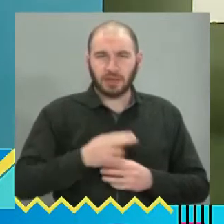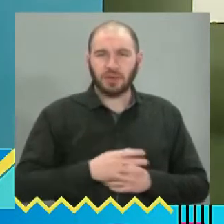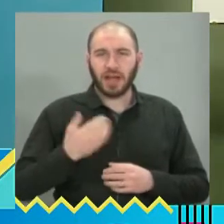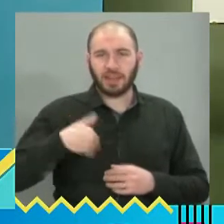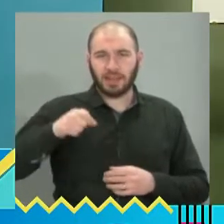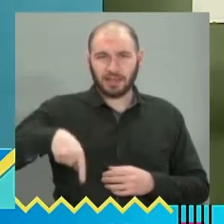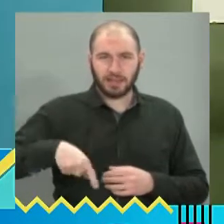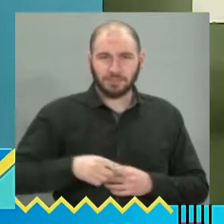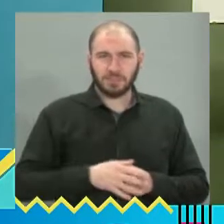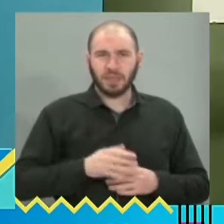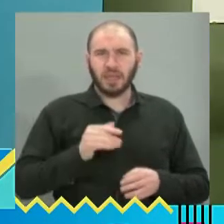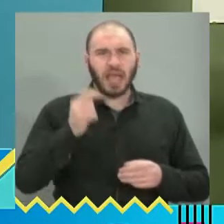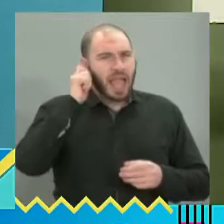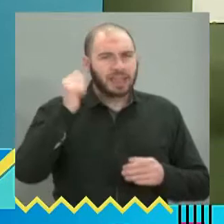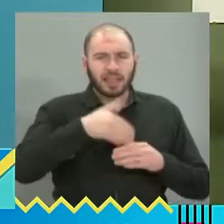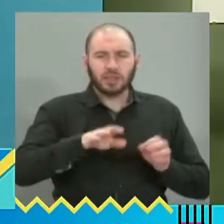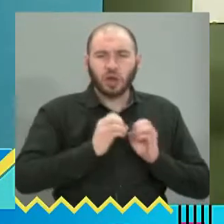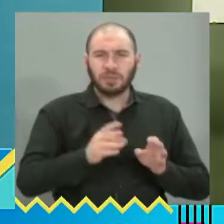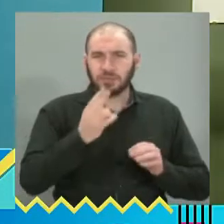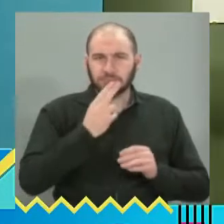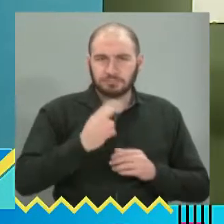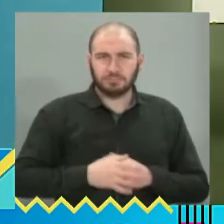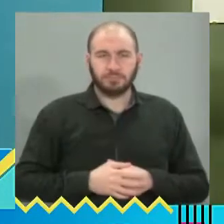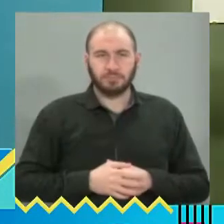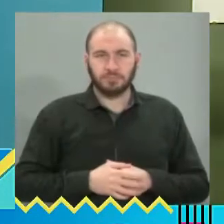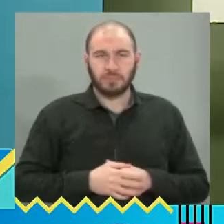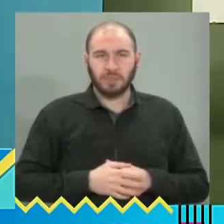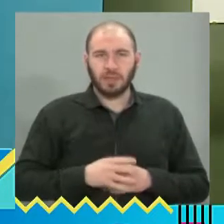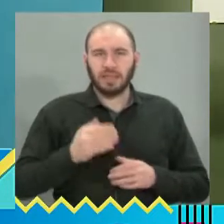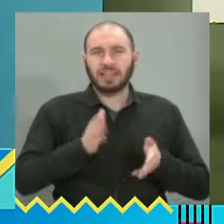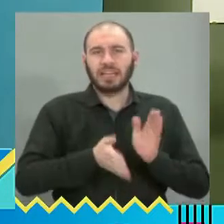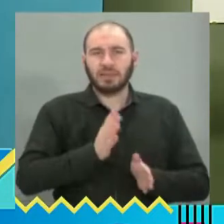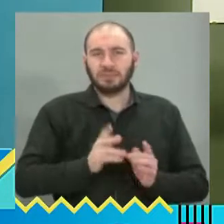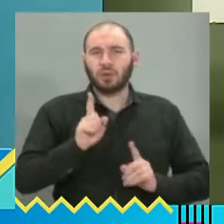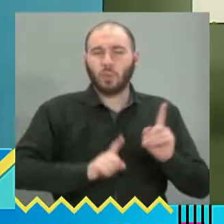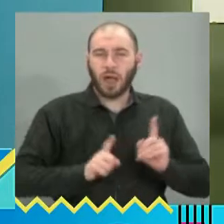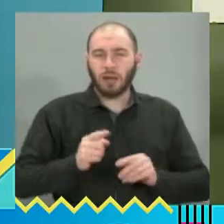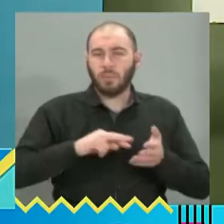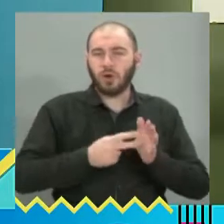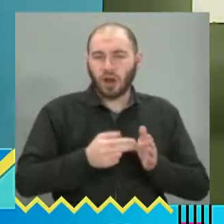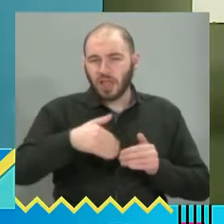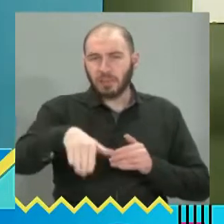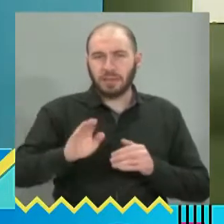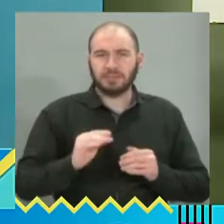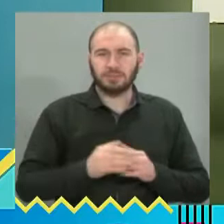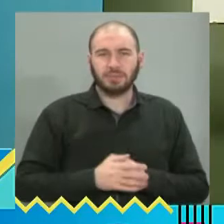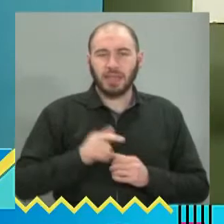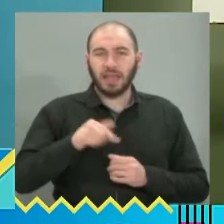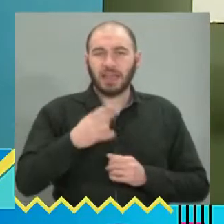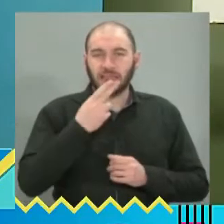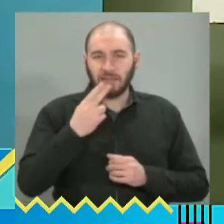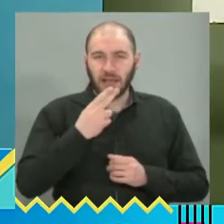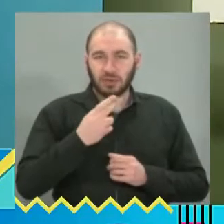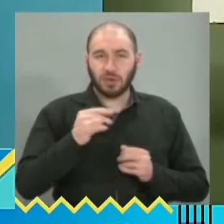en nuestro país. ¿A qué edad se empieza a consumir tabaco? ¿Cuáles son los tratamientos? ¿Cuáles son los efectos que genera el